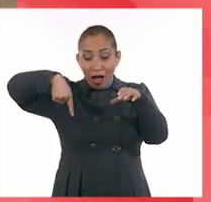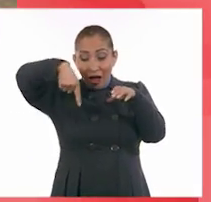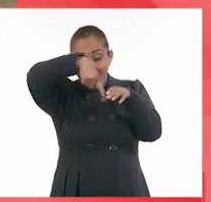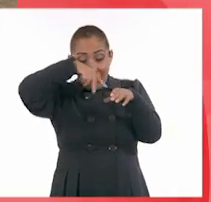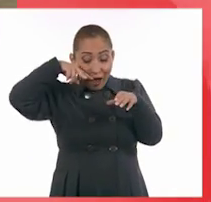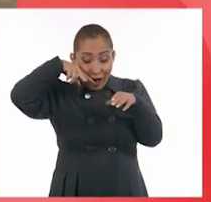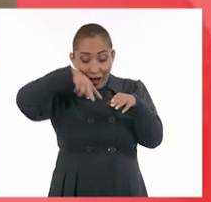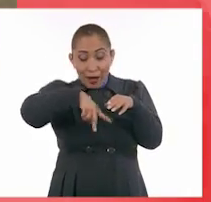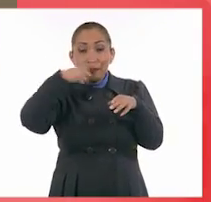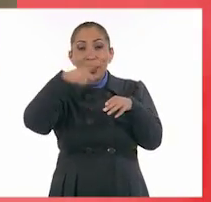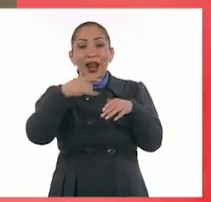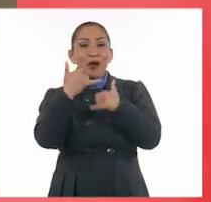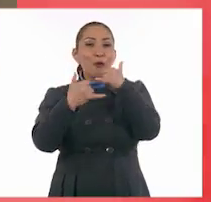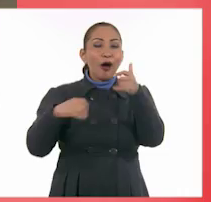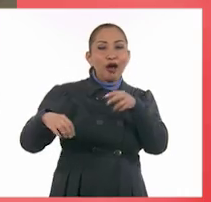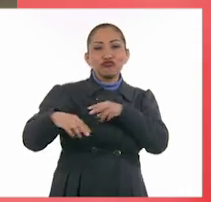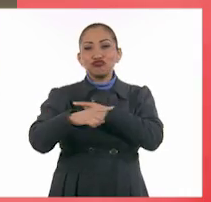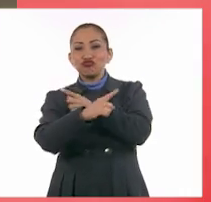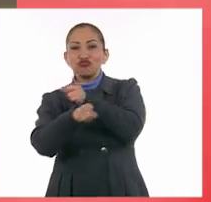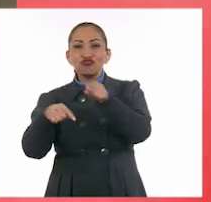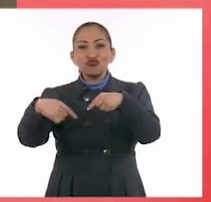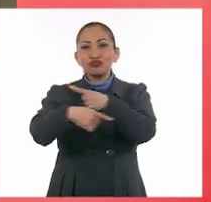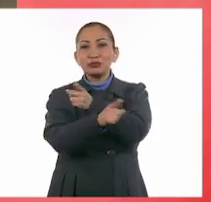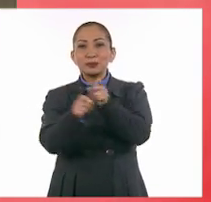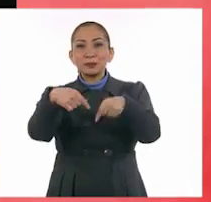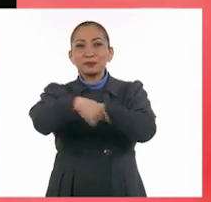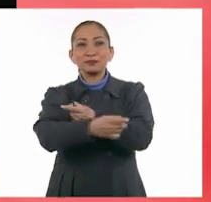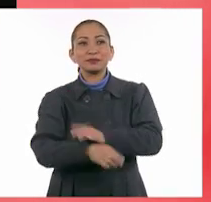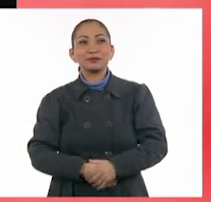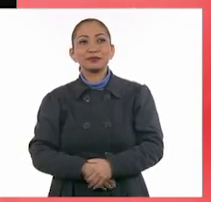entrada a la caverna para juguetear entre ellos.